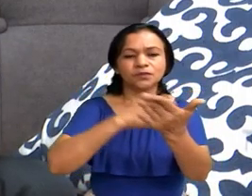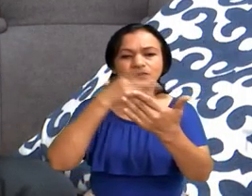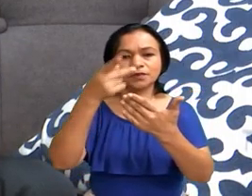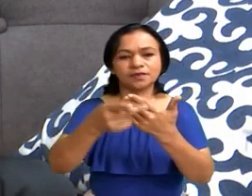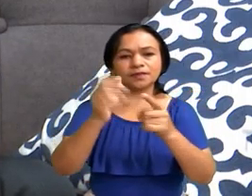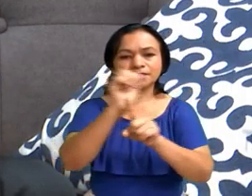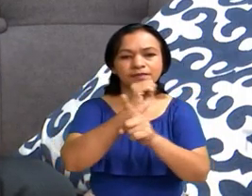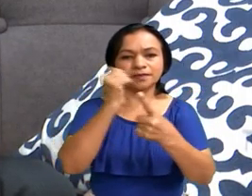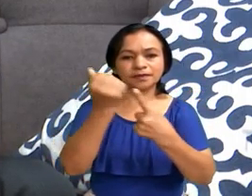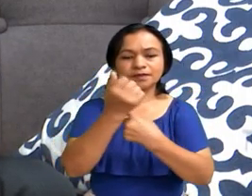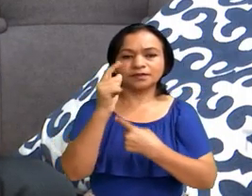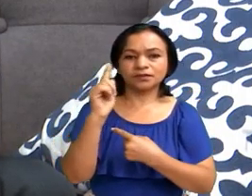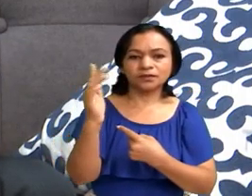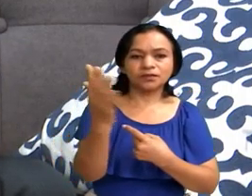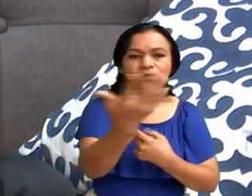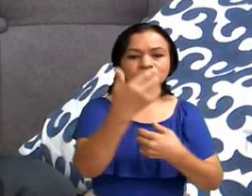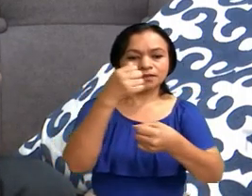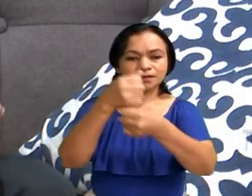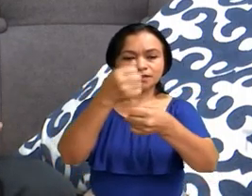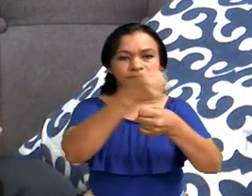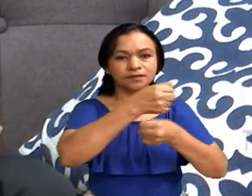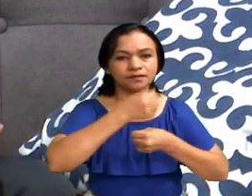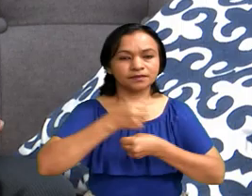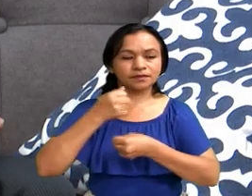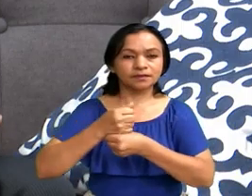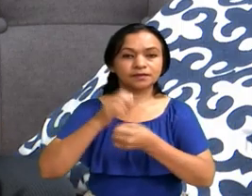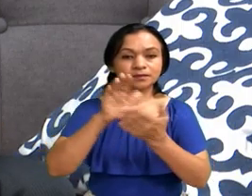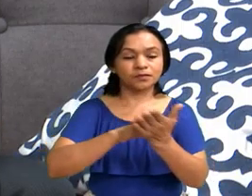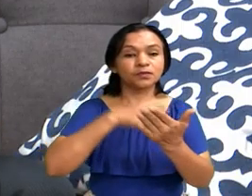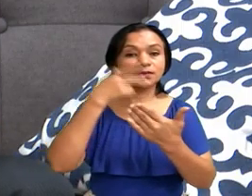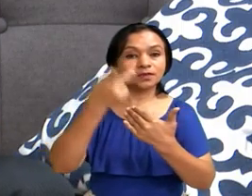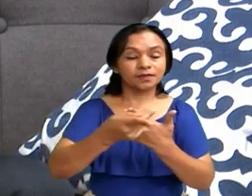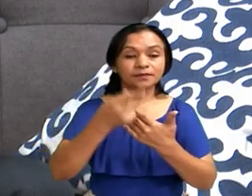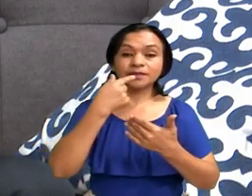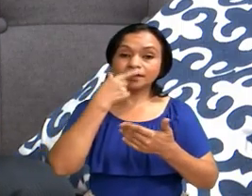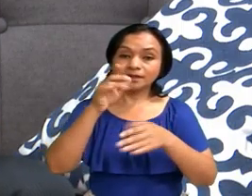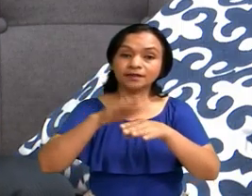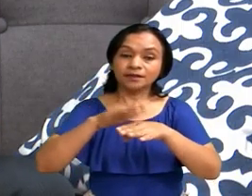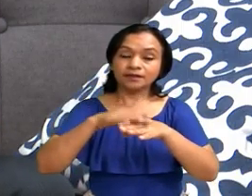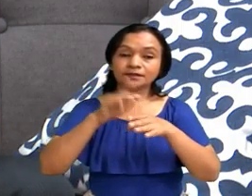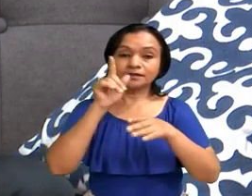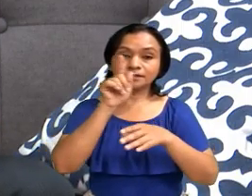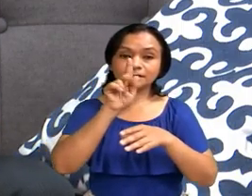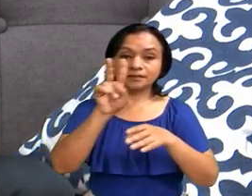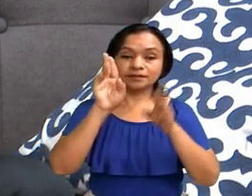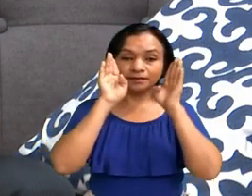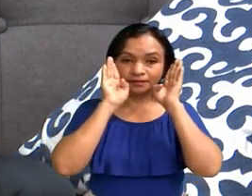el Parlamento. A nombre de todo el equipo técnico que hace posible la transmisión de este programa, le invitamos a que se quede en sintonía del canal